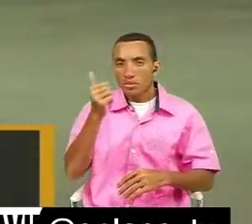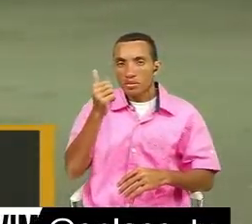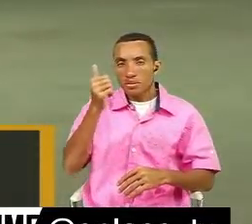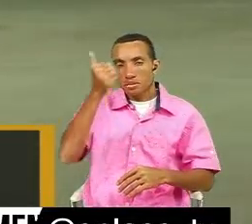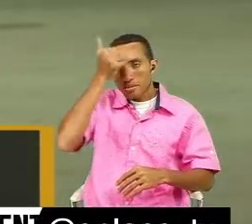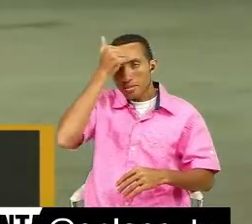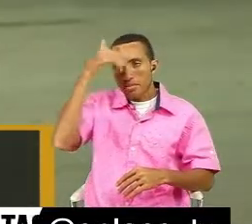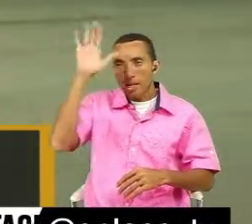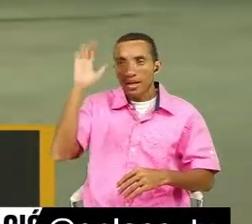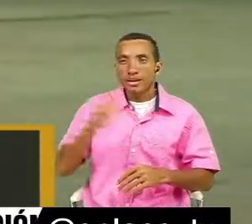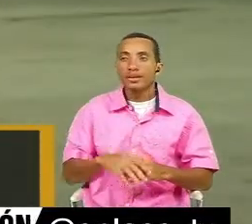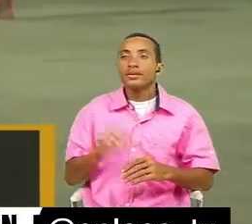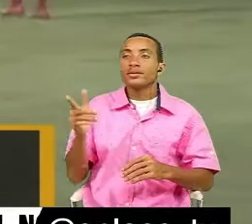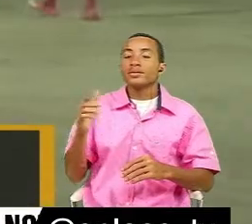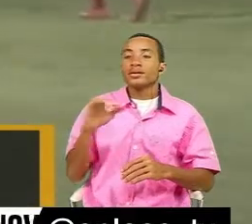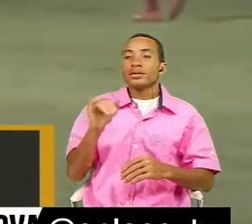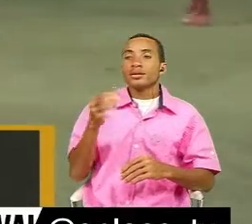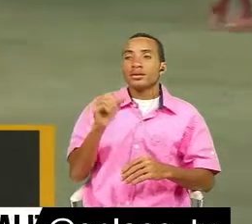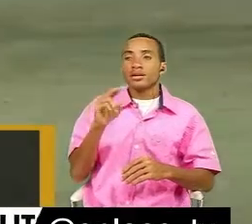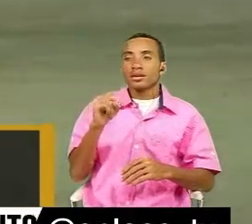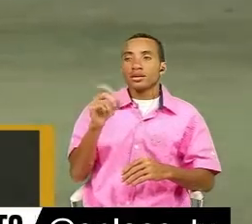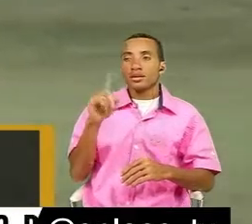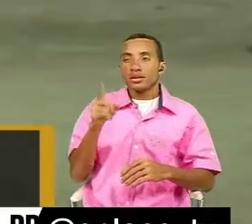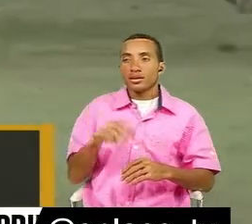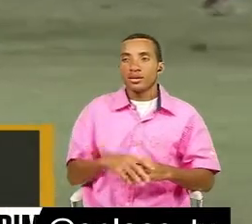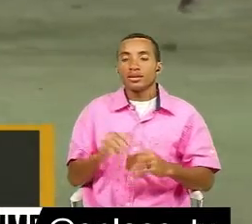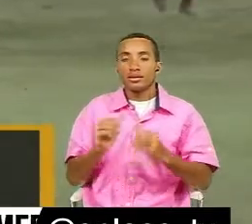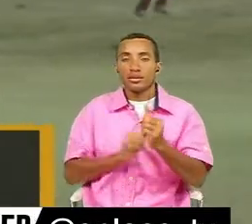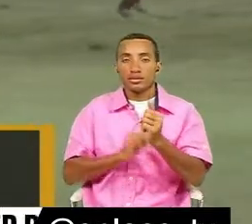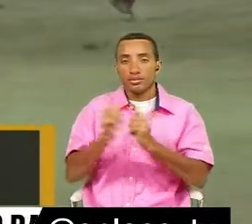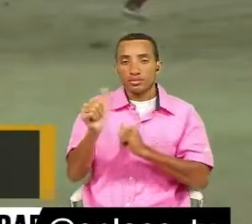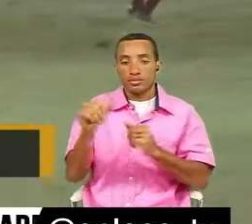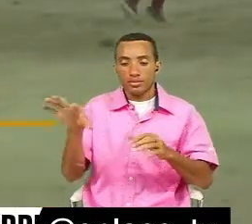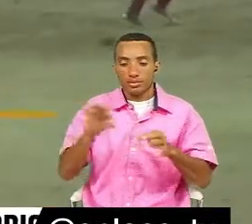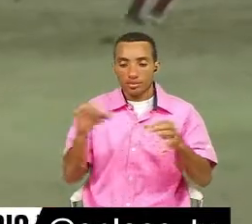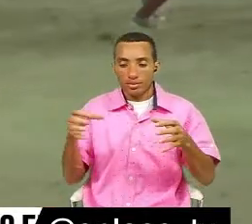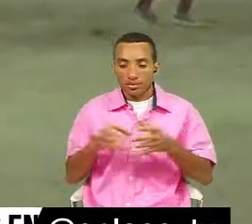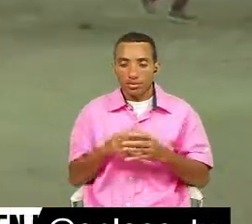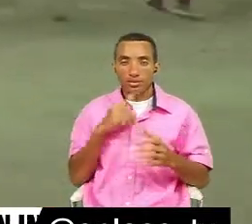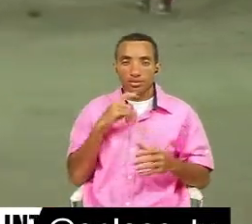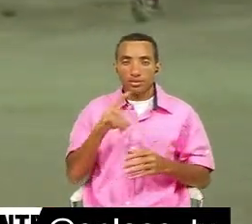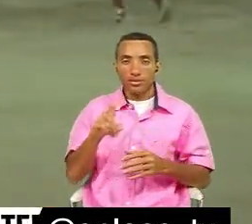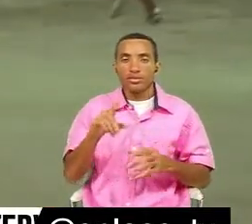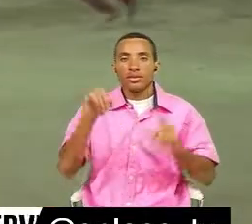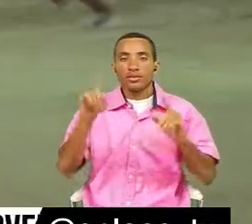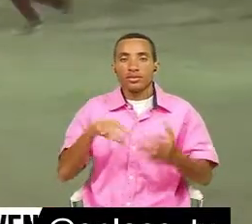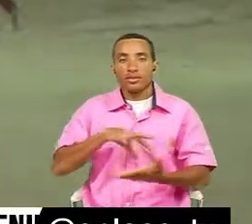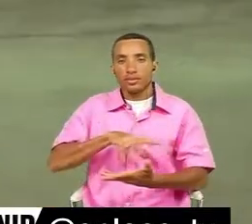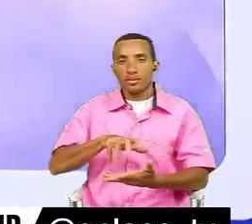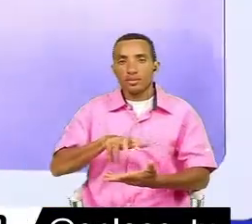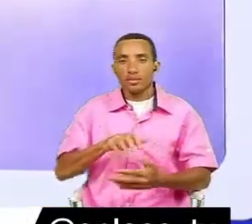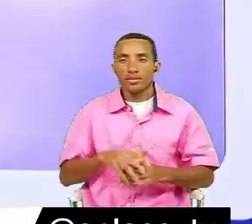Janer Martínez, quien clasificó a Selección Santander categoría sub-16 para el Zonal de Cartagena.